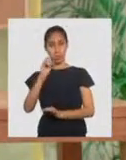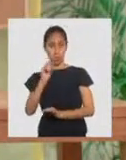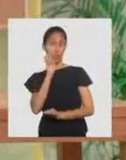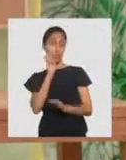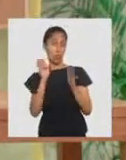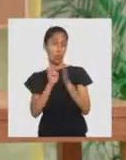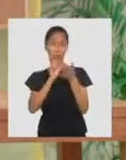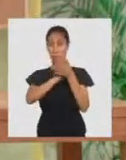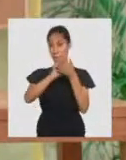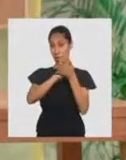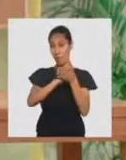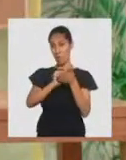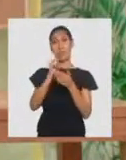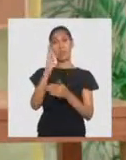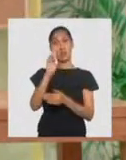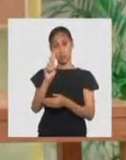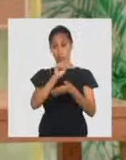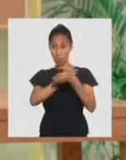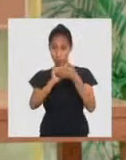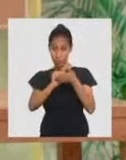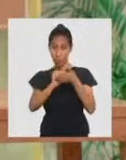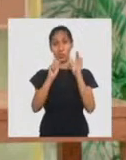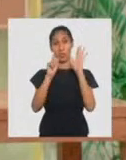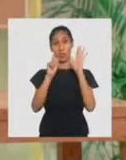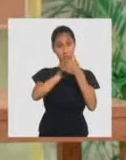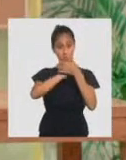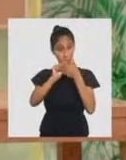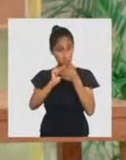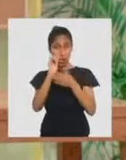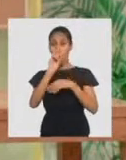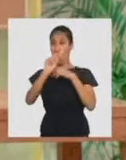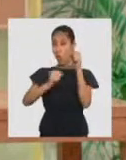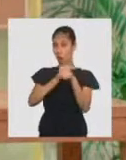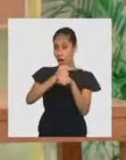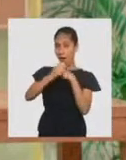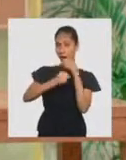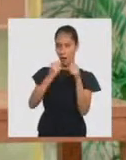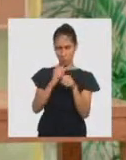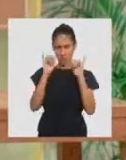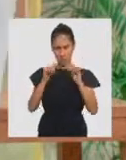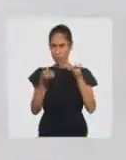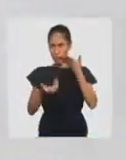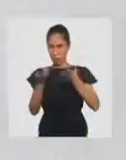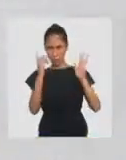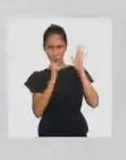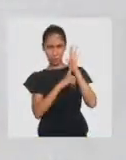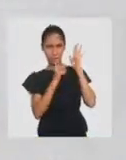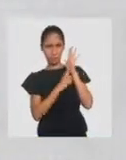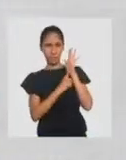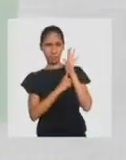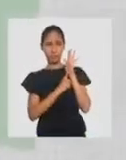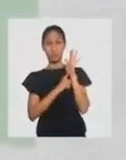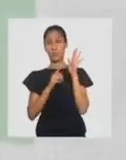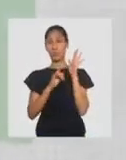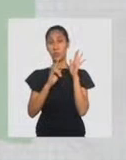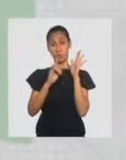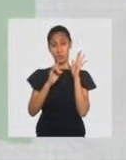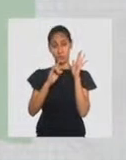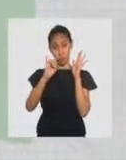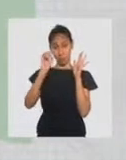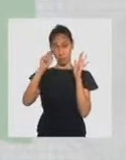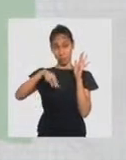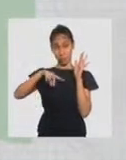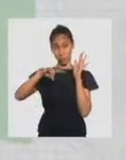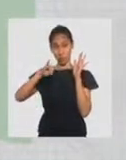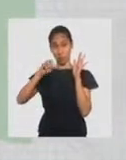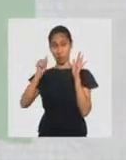meses, bimestres, semestres o años. Y se pueden obtener de la siguiente manera. De unidad